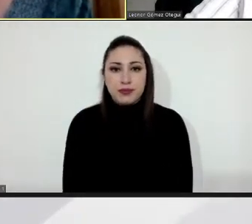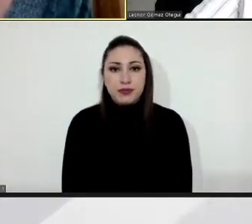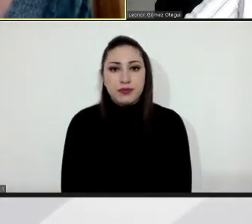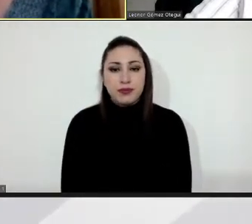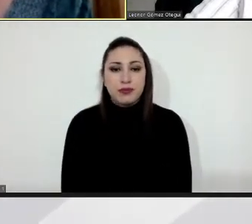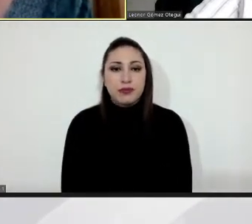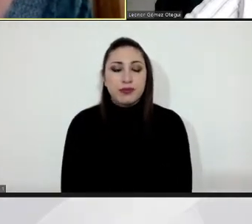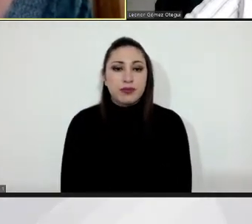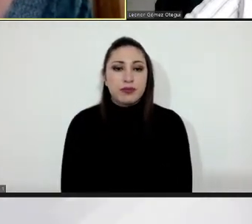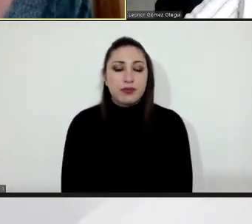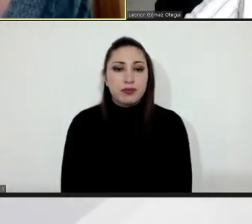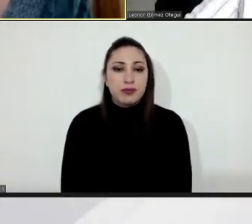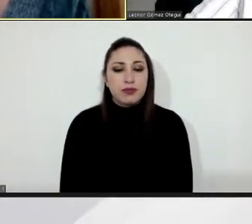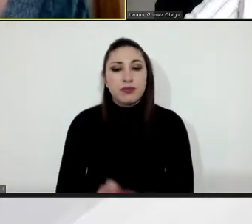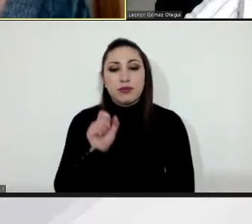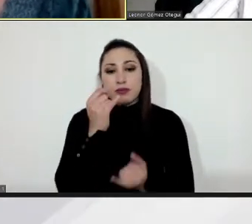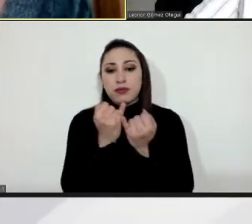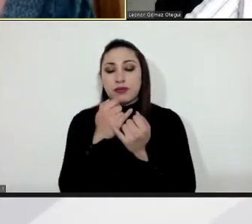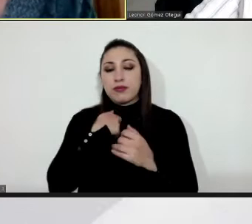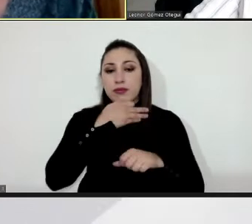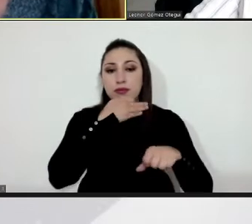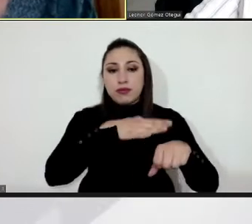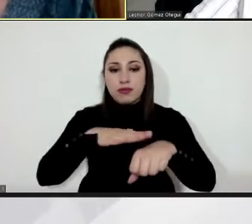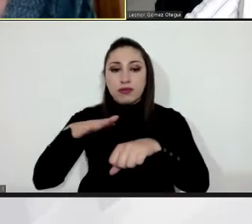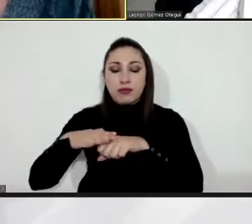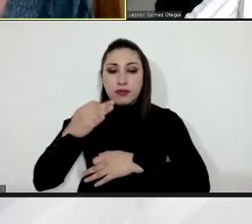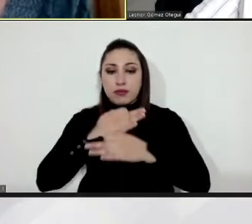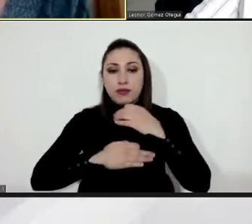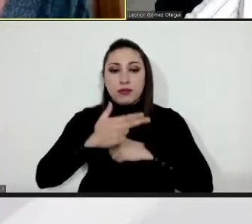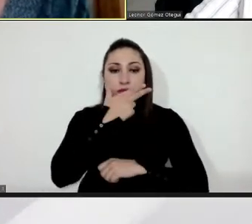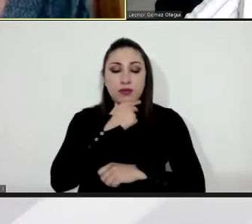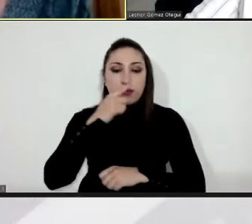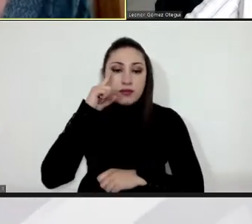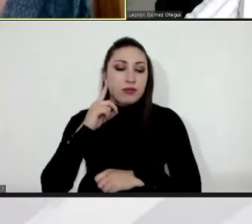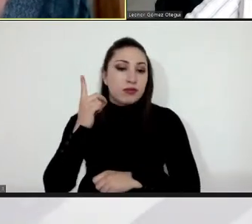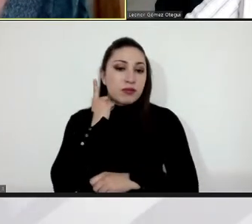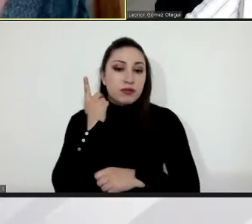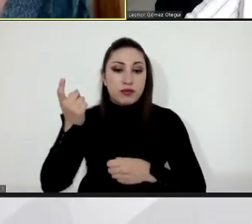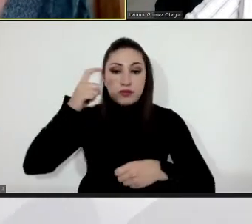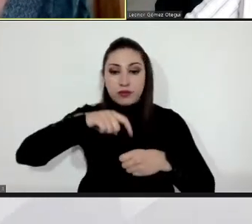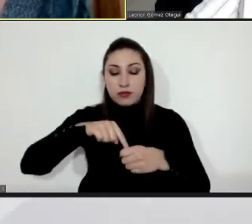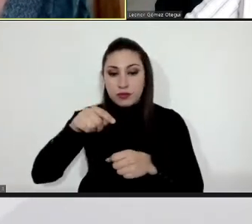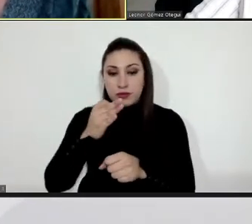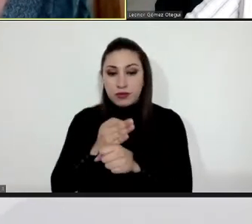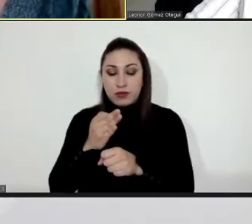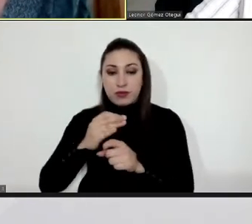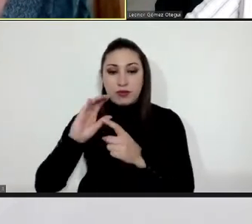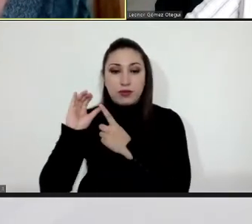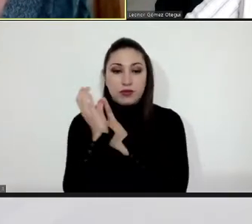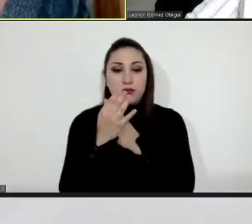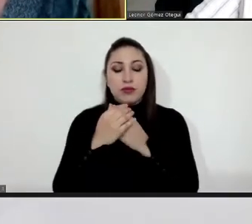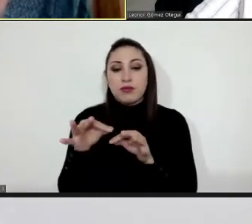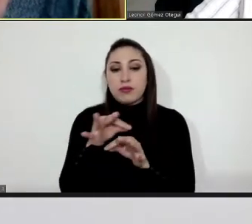forma, hago del conocimiento a las diputadas y diputados integrantes de esta comisión que en virtud del